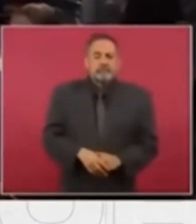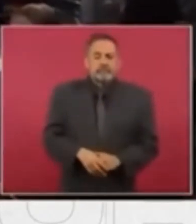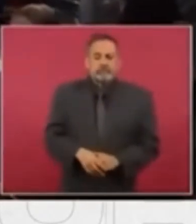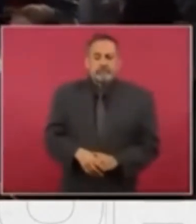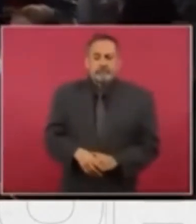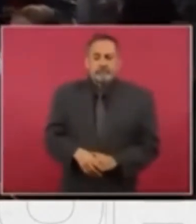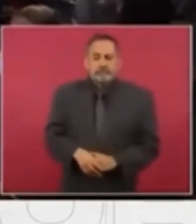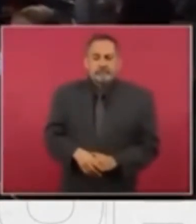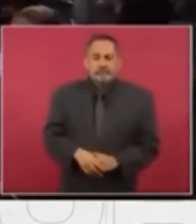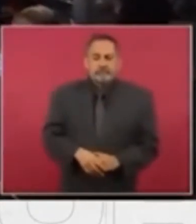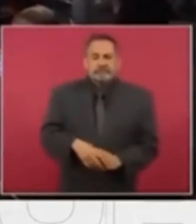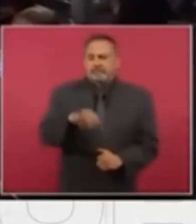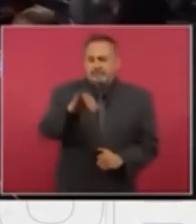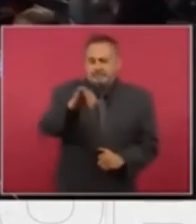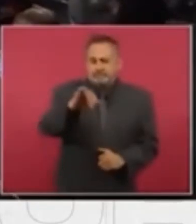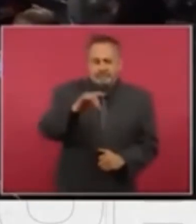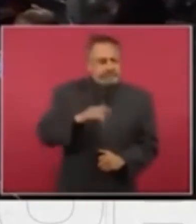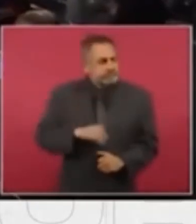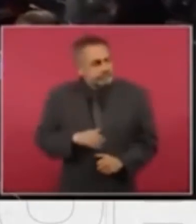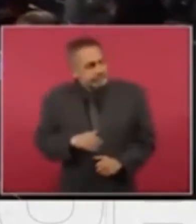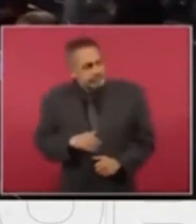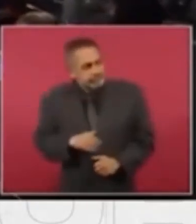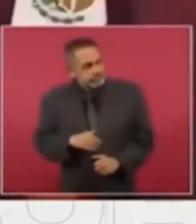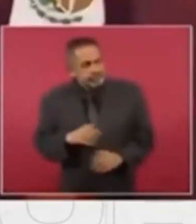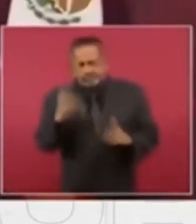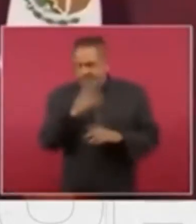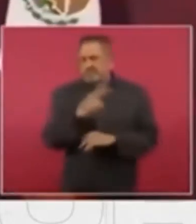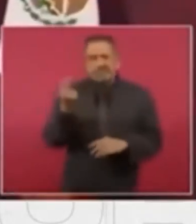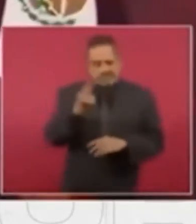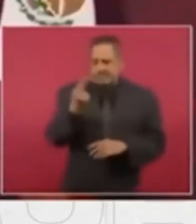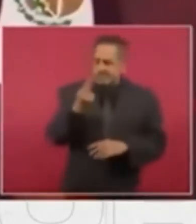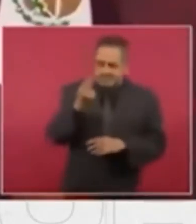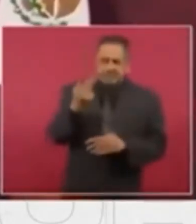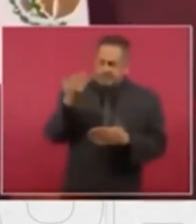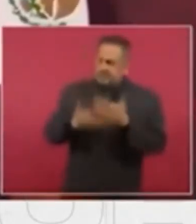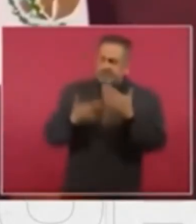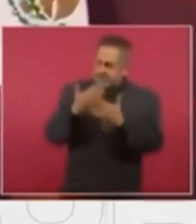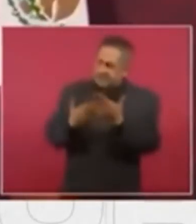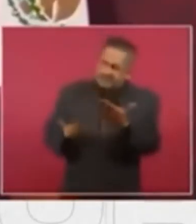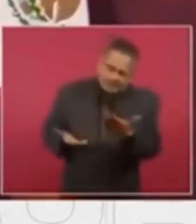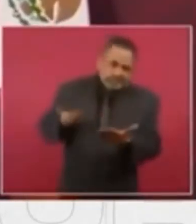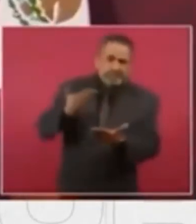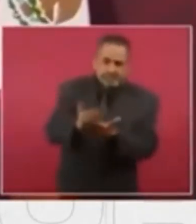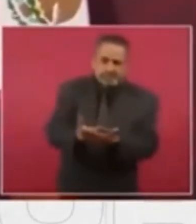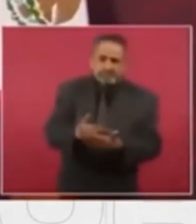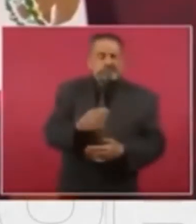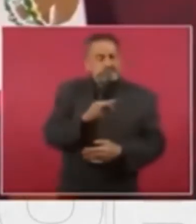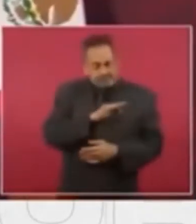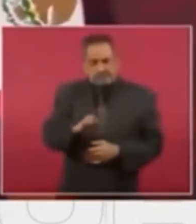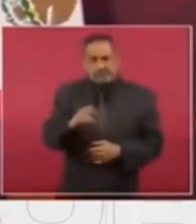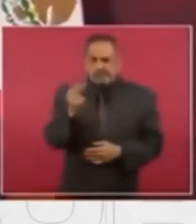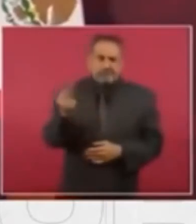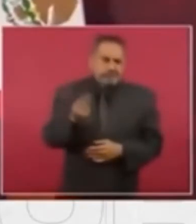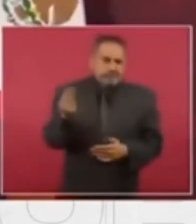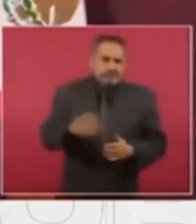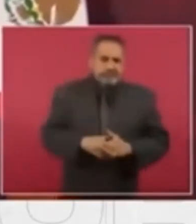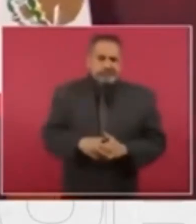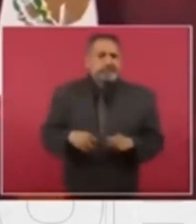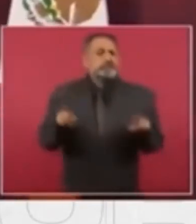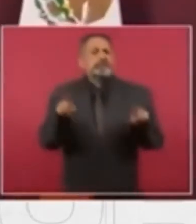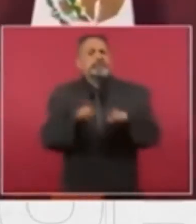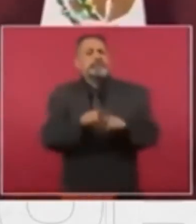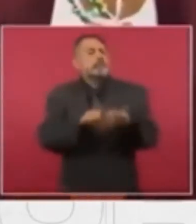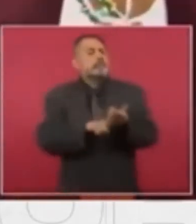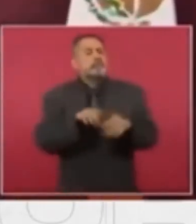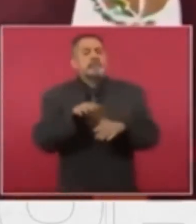Sí, pero ya me di cuenta de que hace falta. Es lo mismo que la